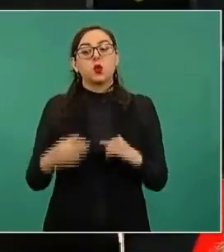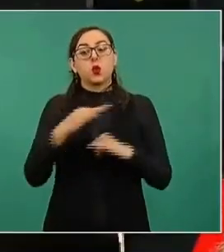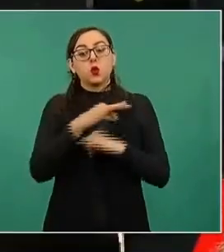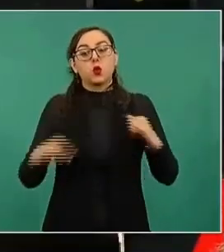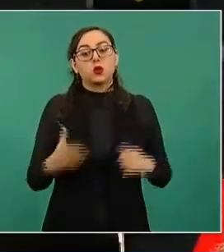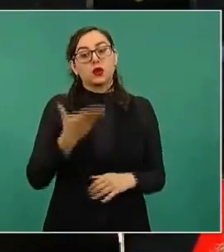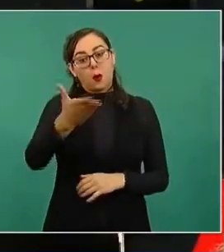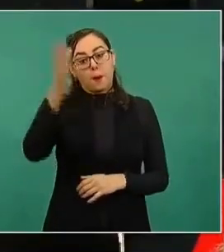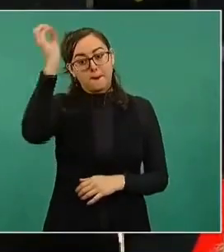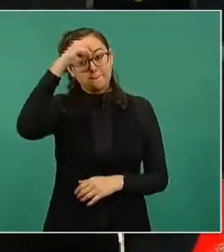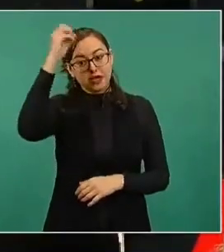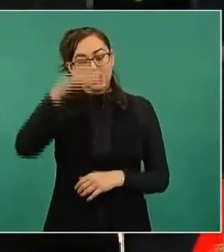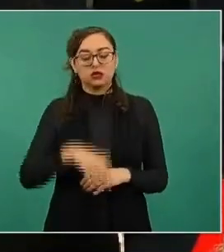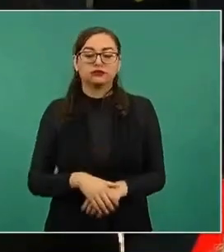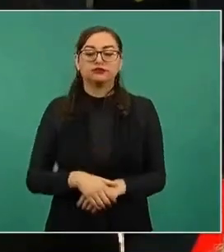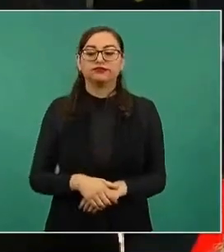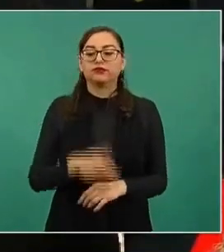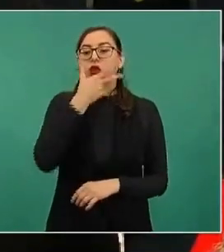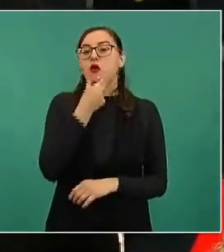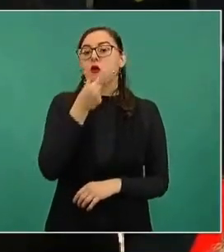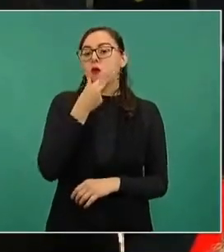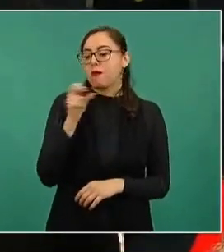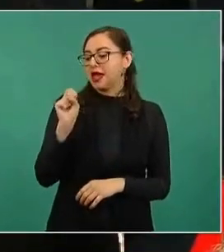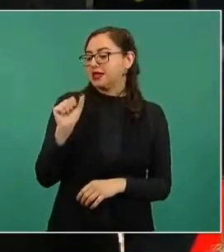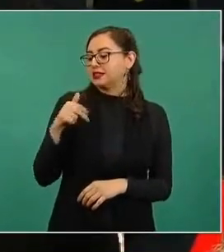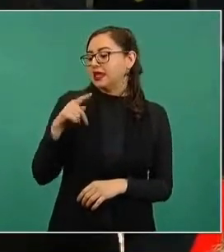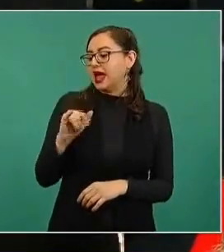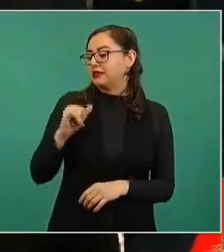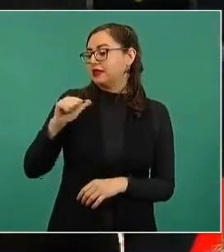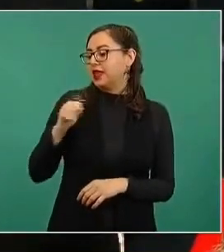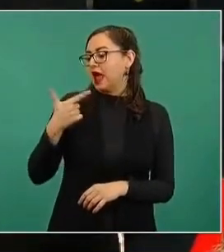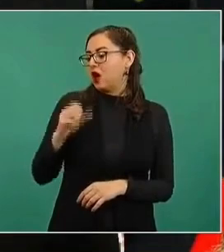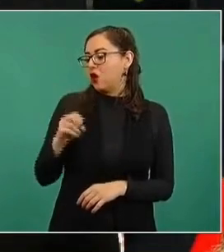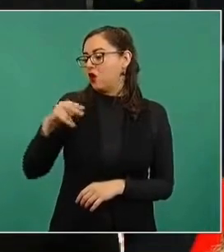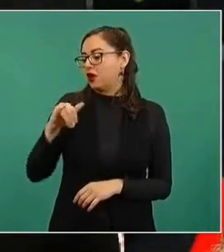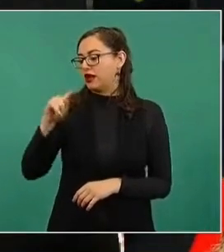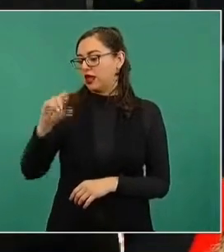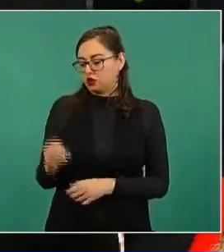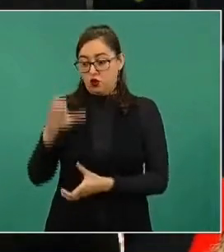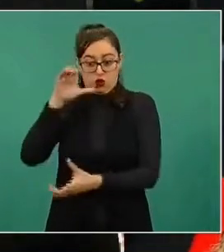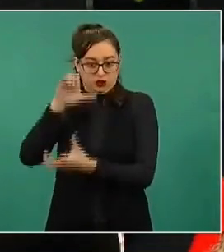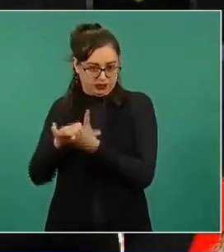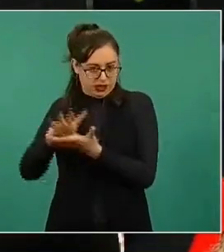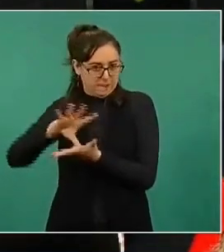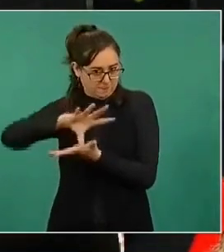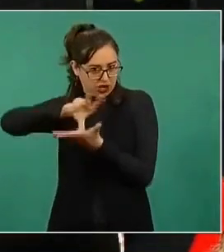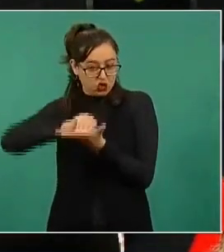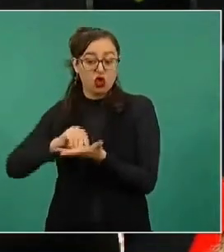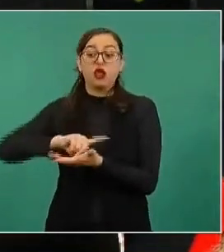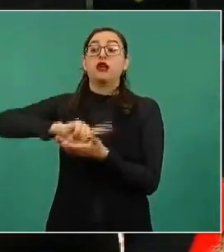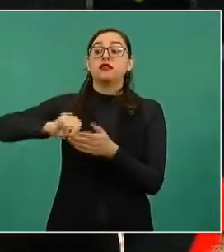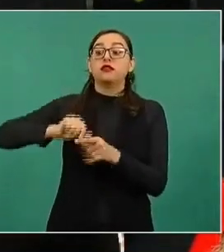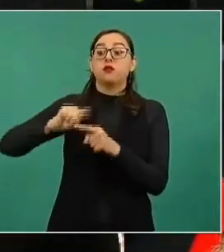Después de la boda de Santiago Nieto, unas semanas después, vimos que el senador hidalguense